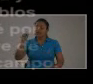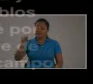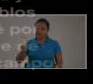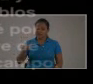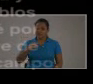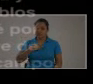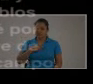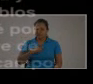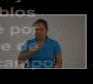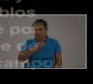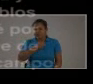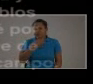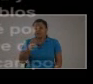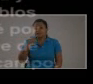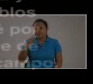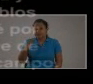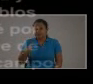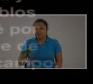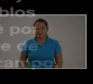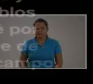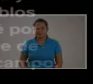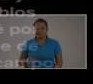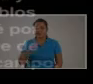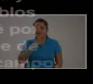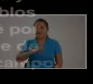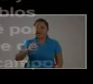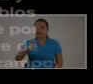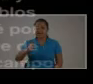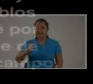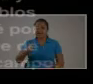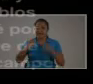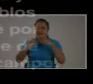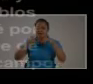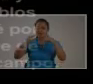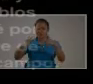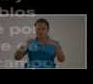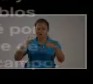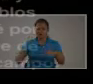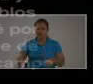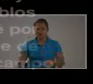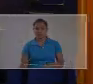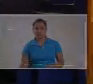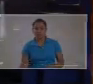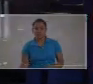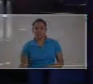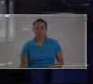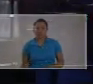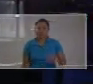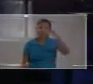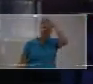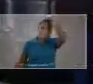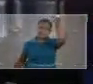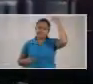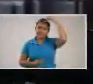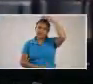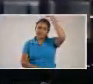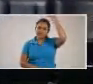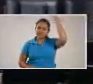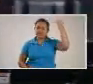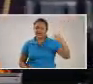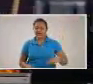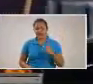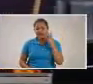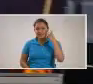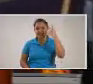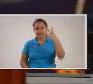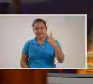me atrevería a decir que es el anuncio, es la profecía, que la